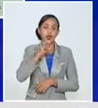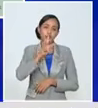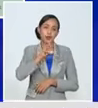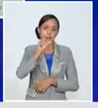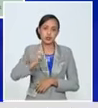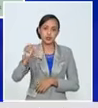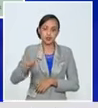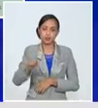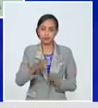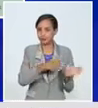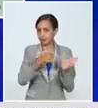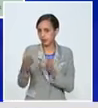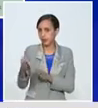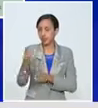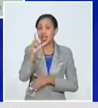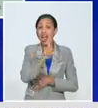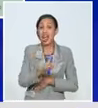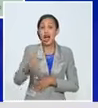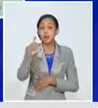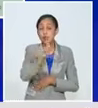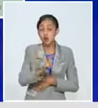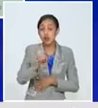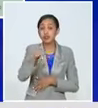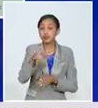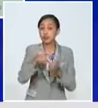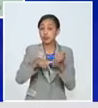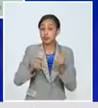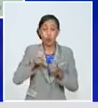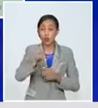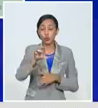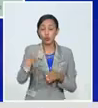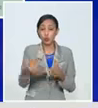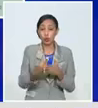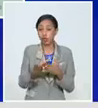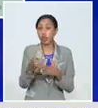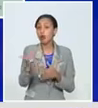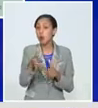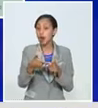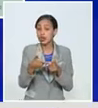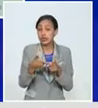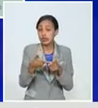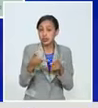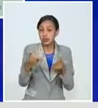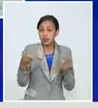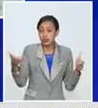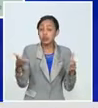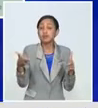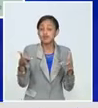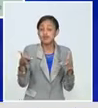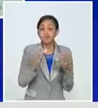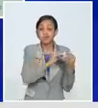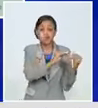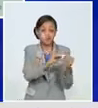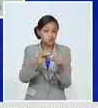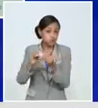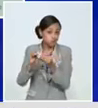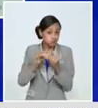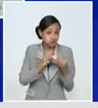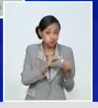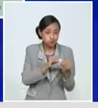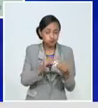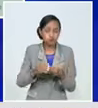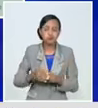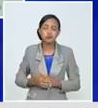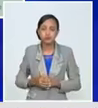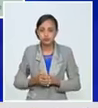Camagüey, provincia que en los últimos días se ha evidenciado un